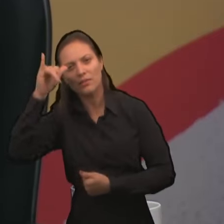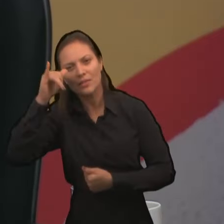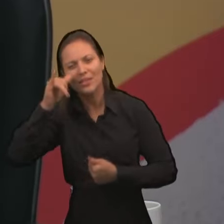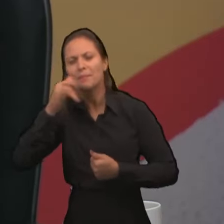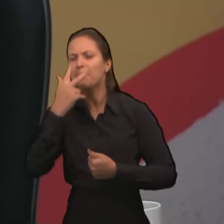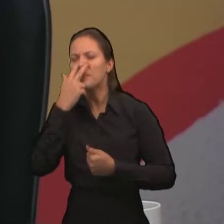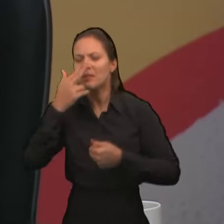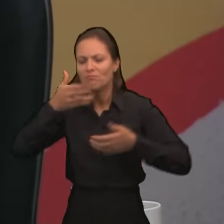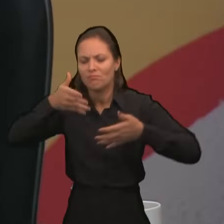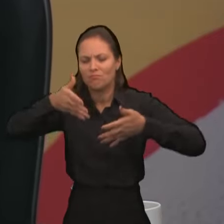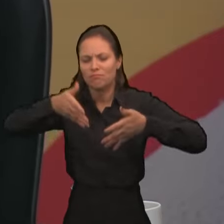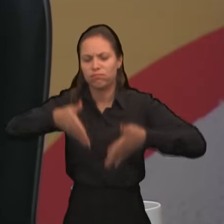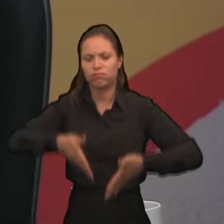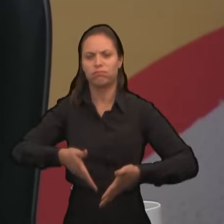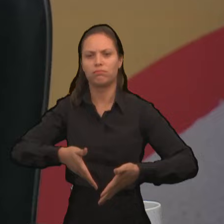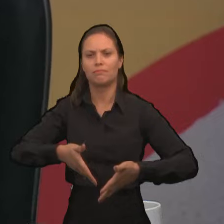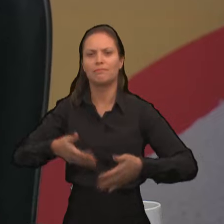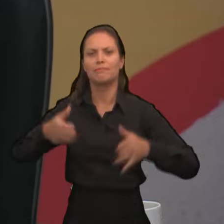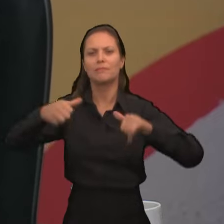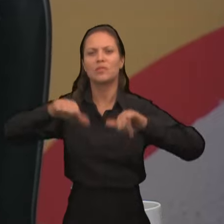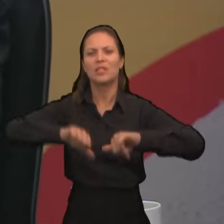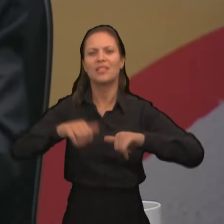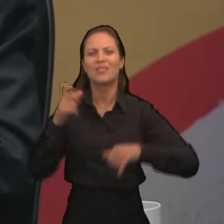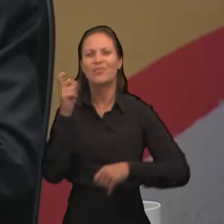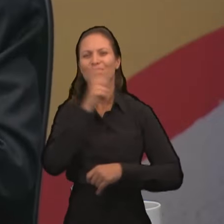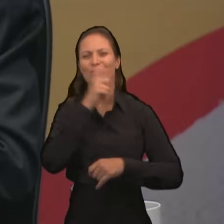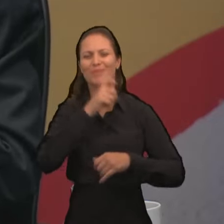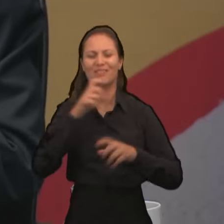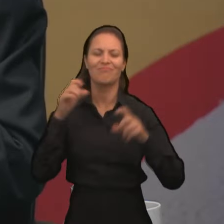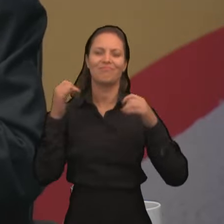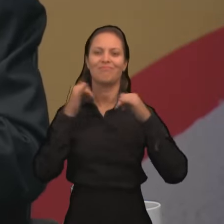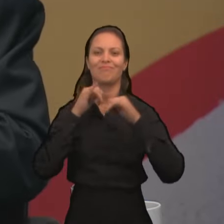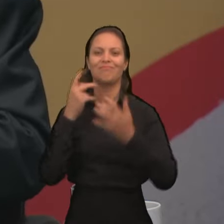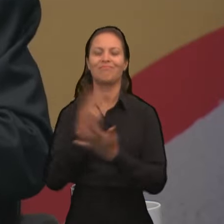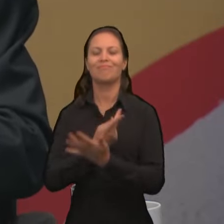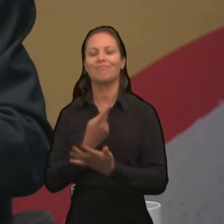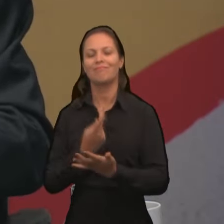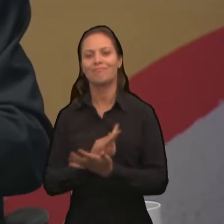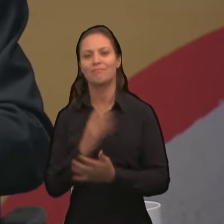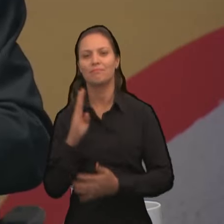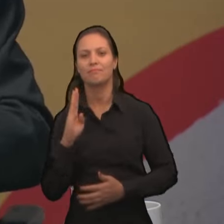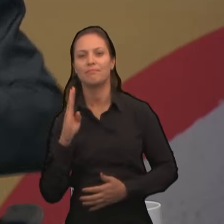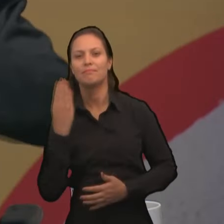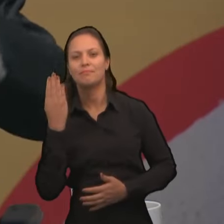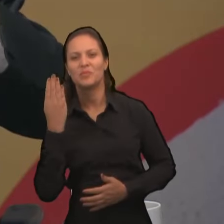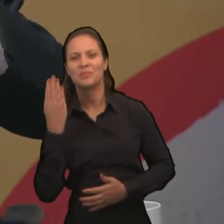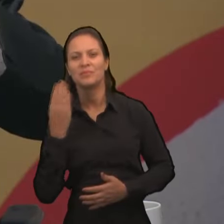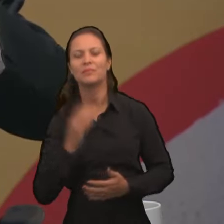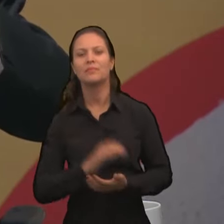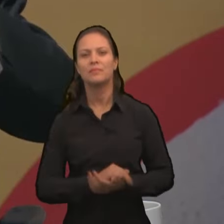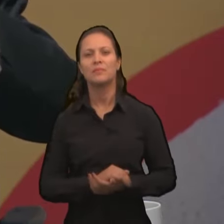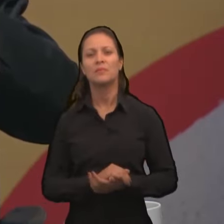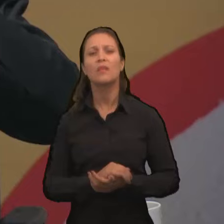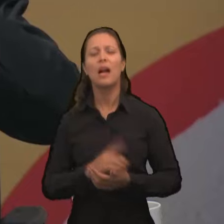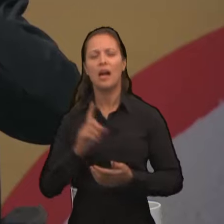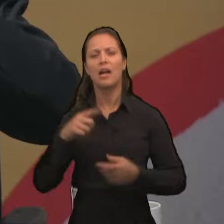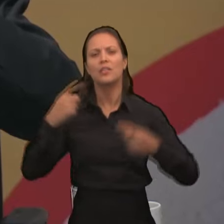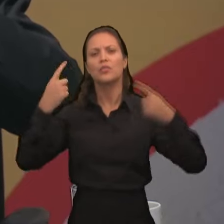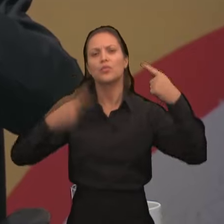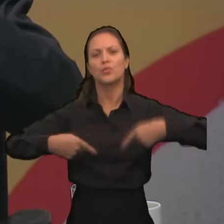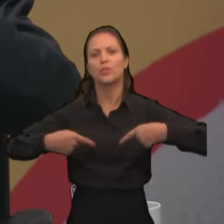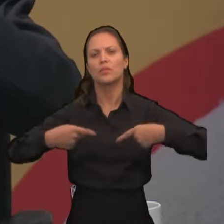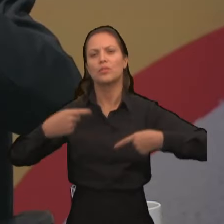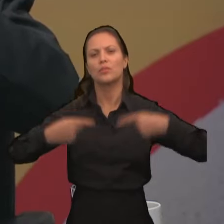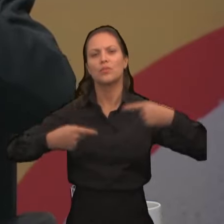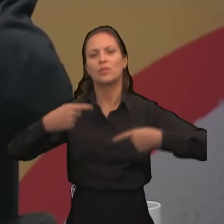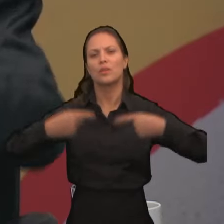proyecte en un abismo de invisibilidad, de desinformación, de groserías, de ataques. Esa